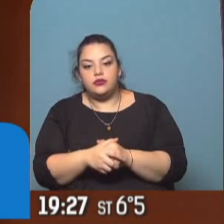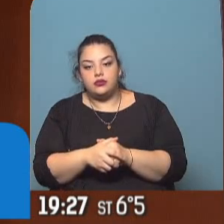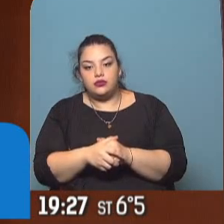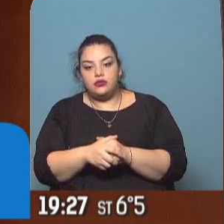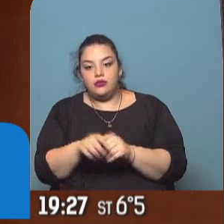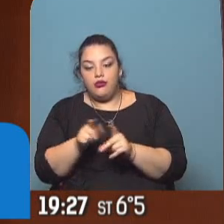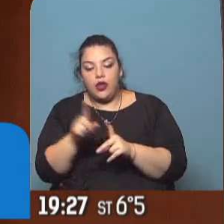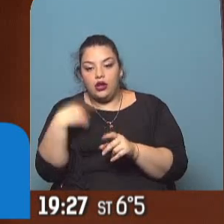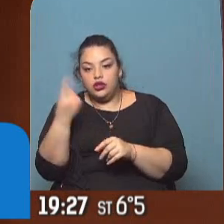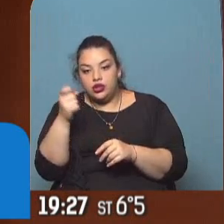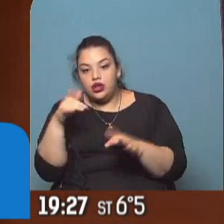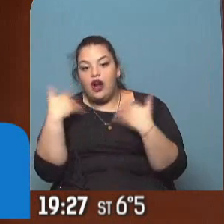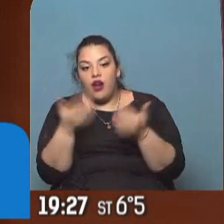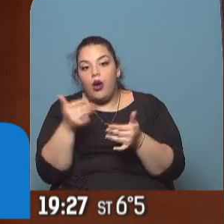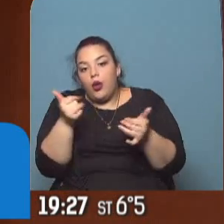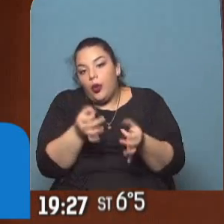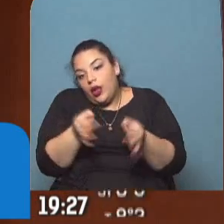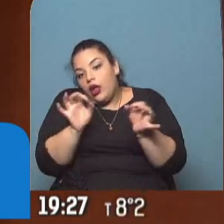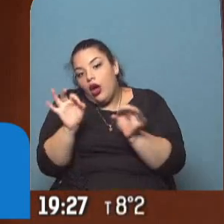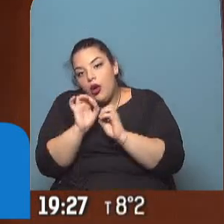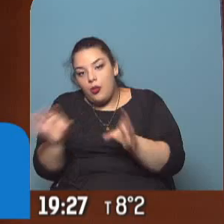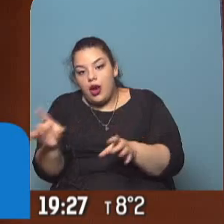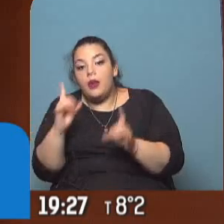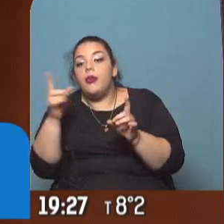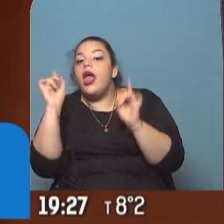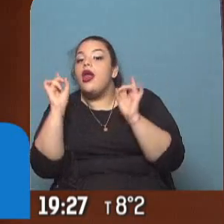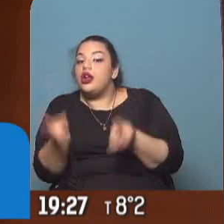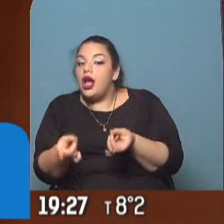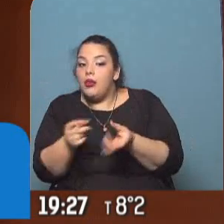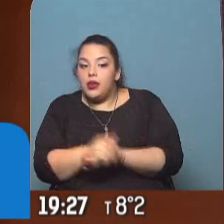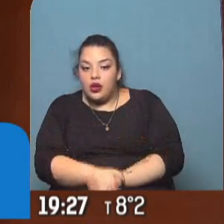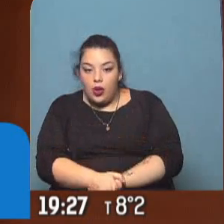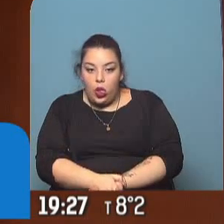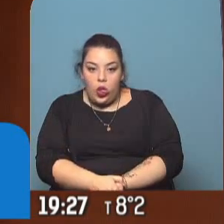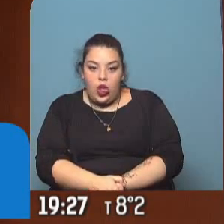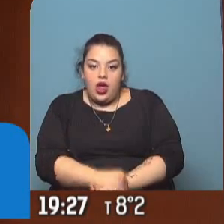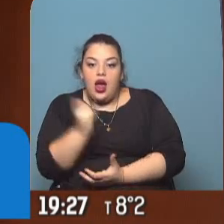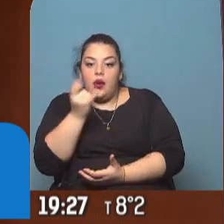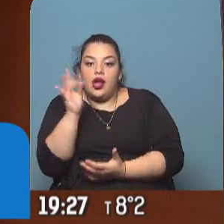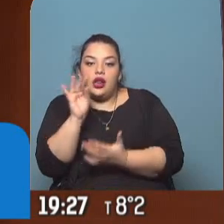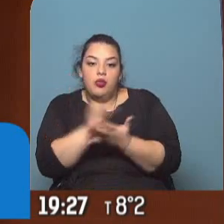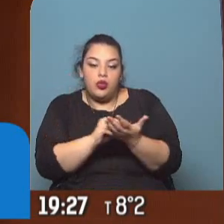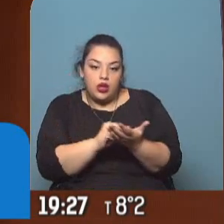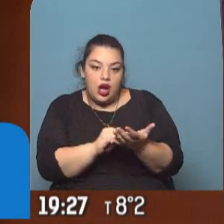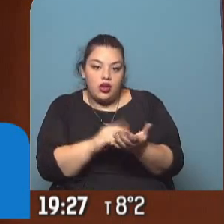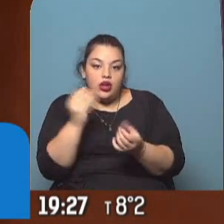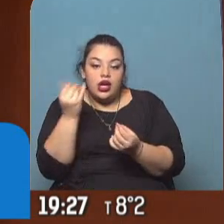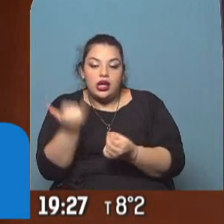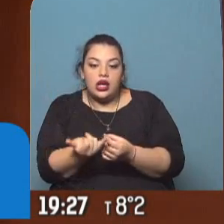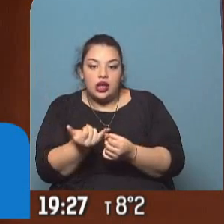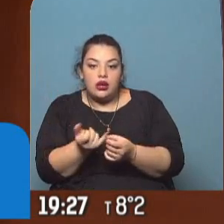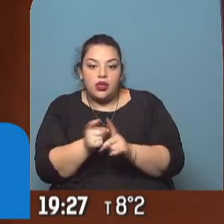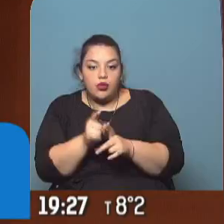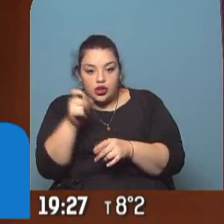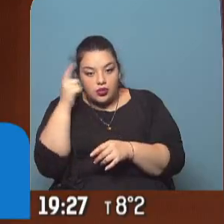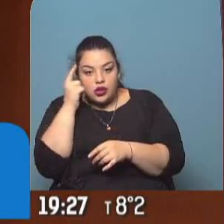estamos a favor, bien o mal. Pero también había diputados y diputadas que tenían esta